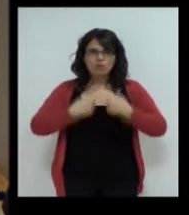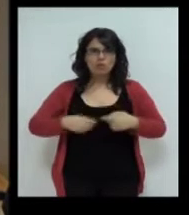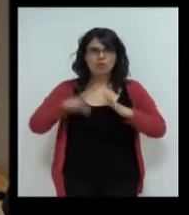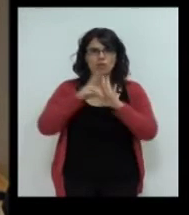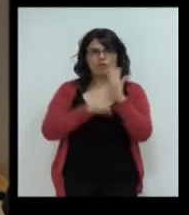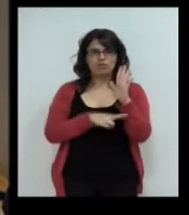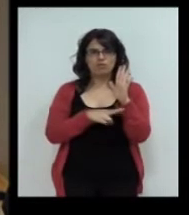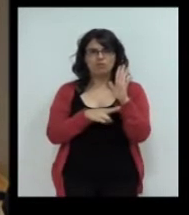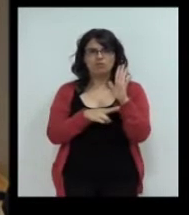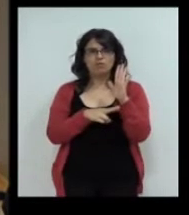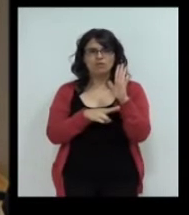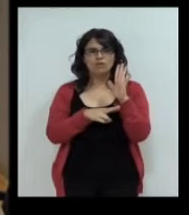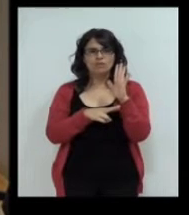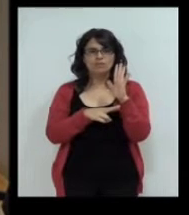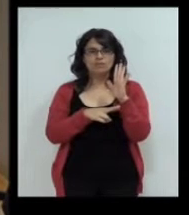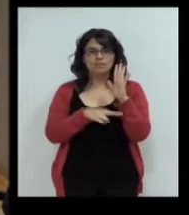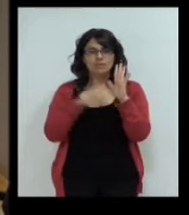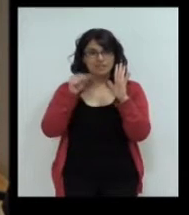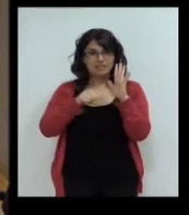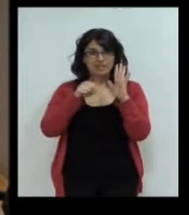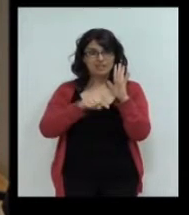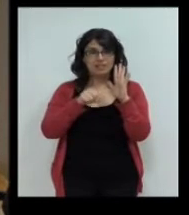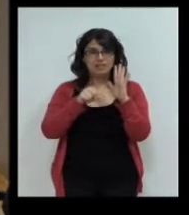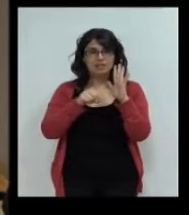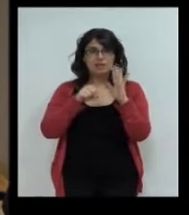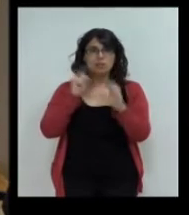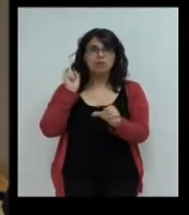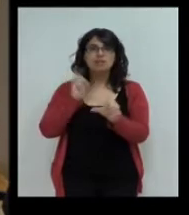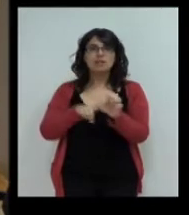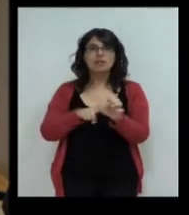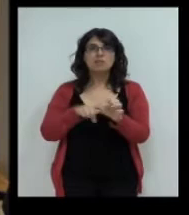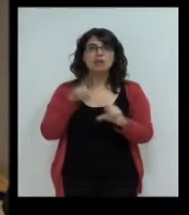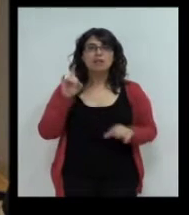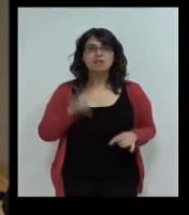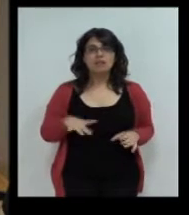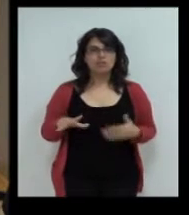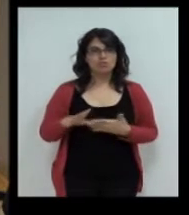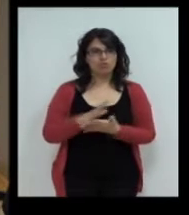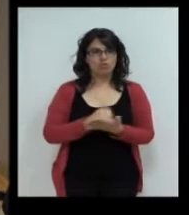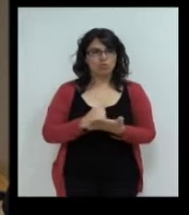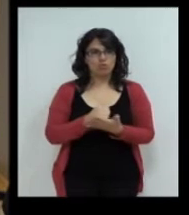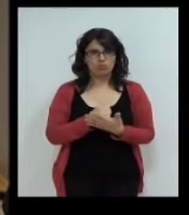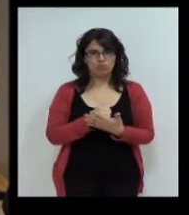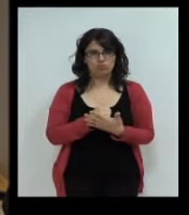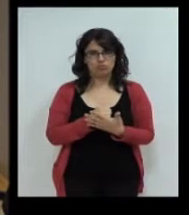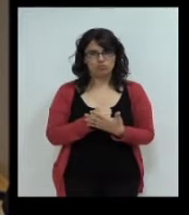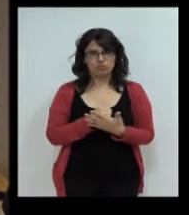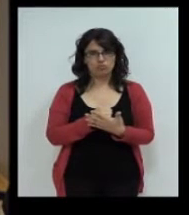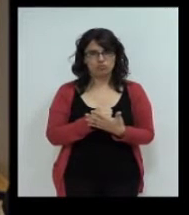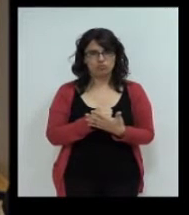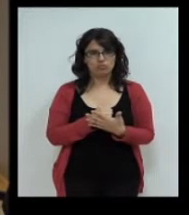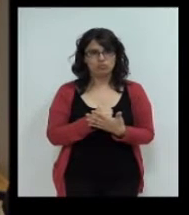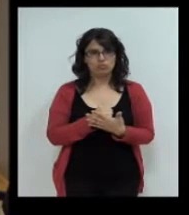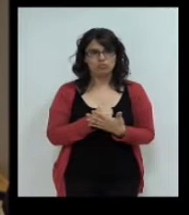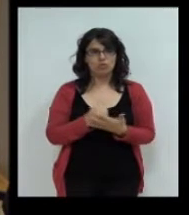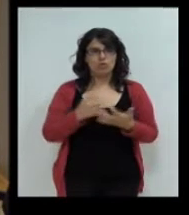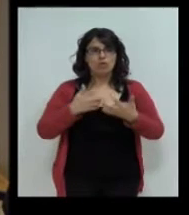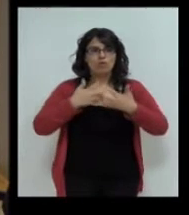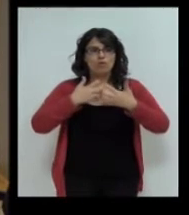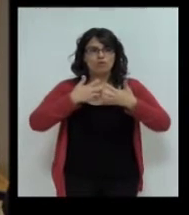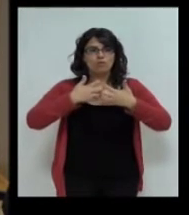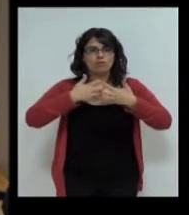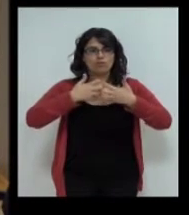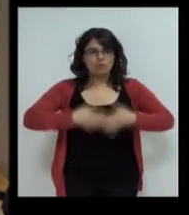cual participasen todos los sujetos implicados, es decir, desde los fabricantes de